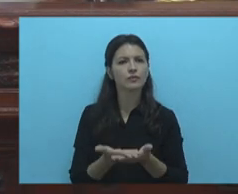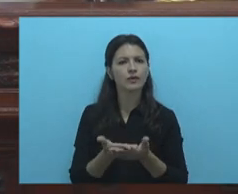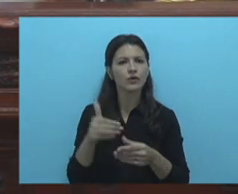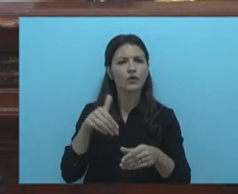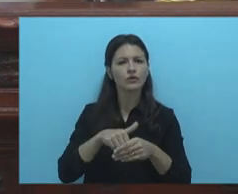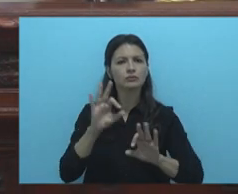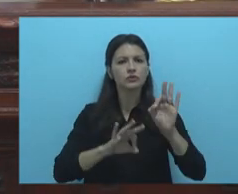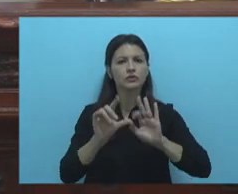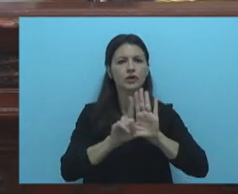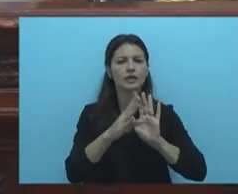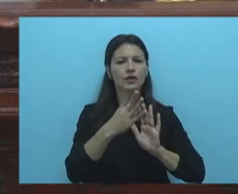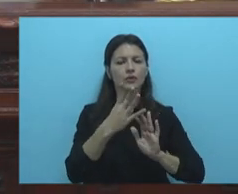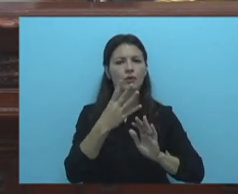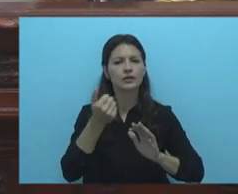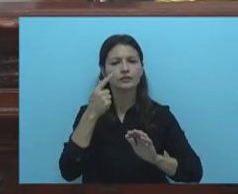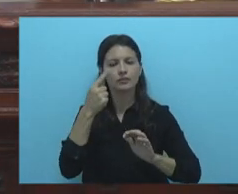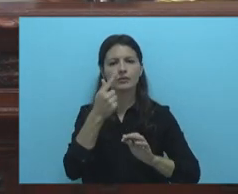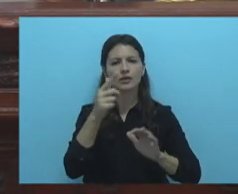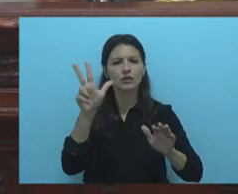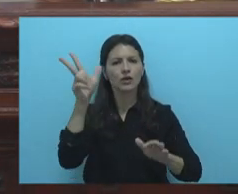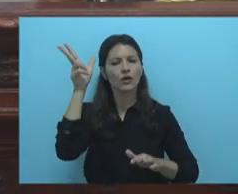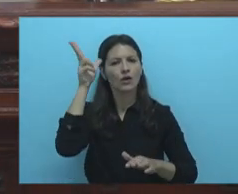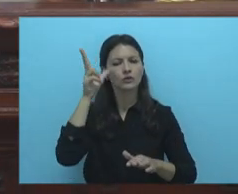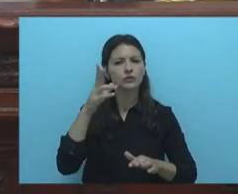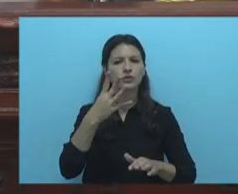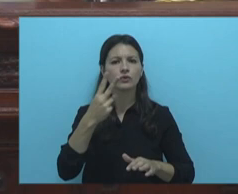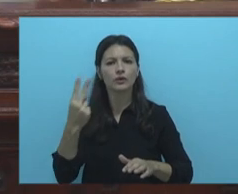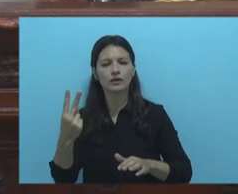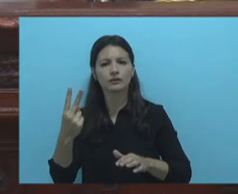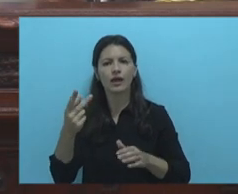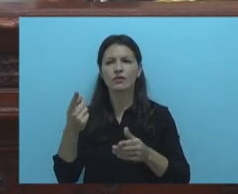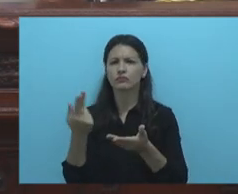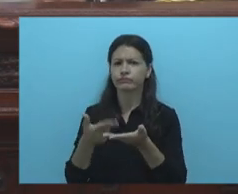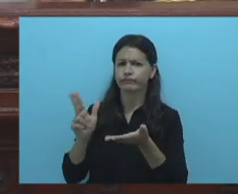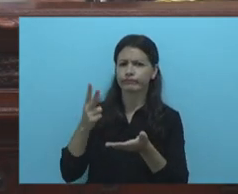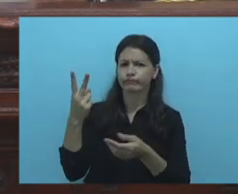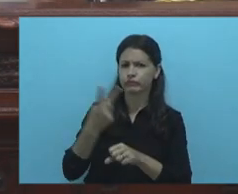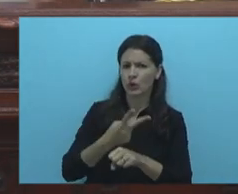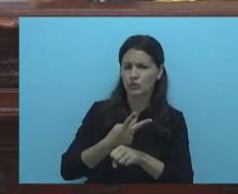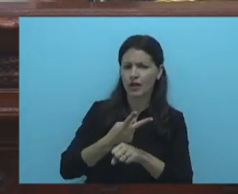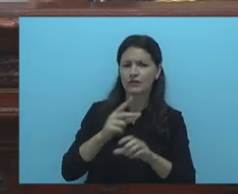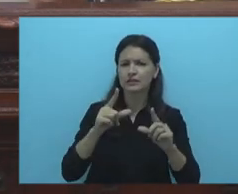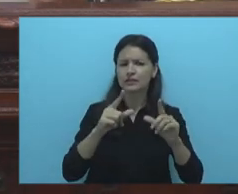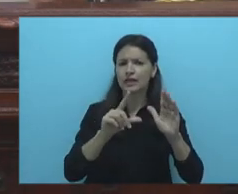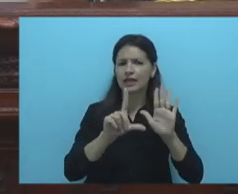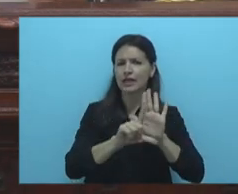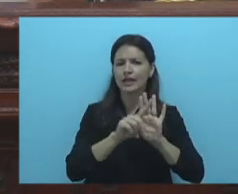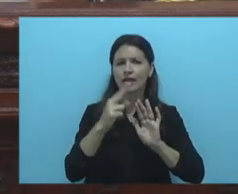es el proyecto de ley 46.842, venido en segunda revisión, por el cual se modifica el artículo 65 de la